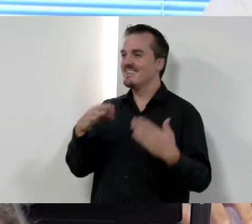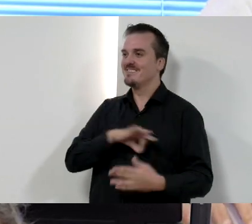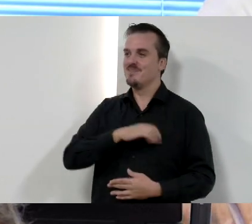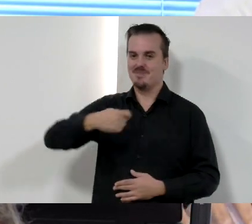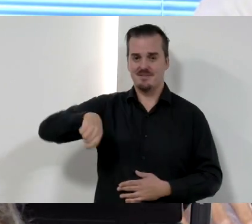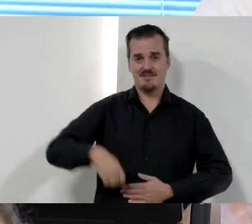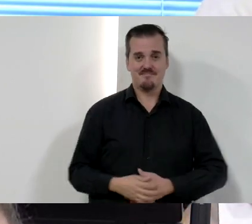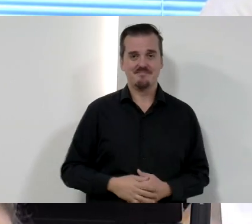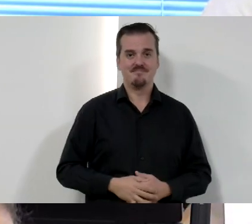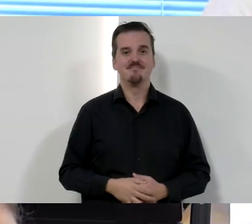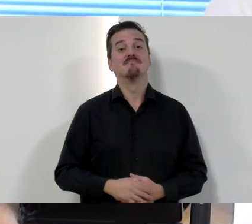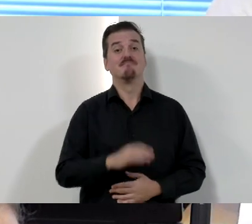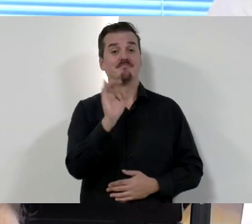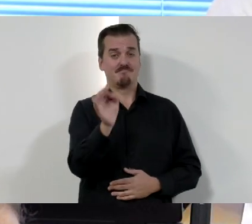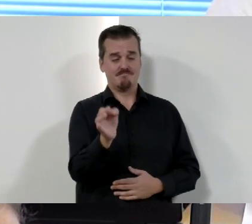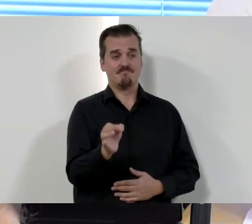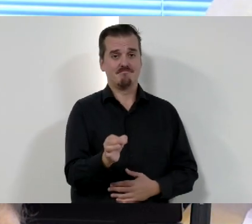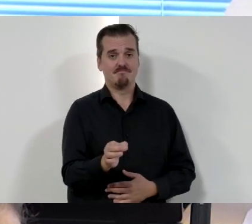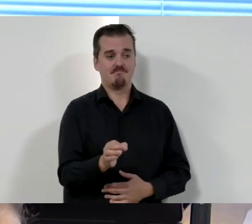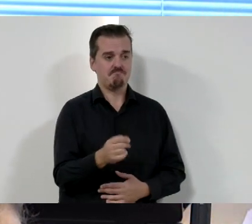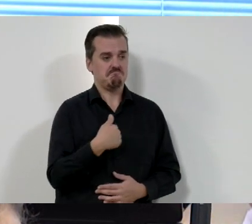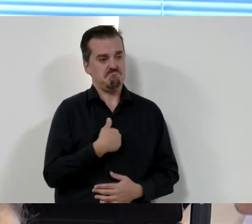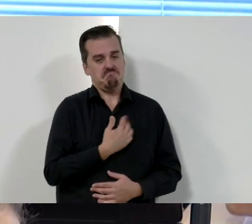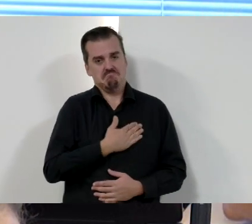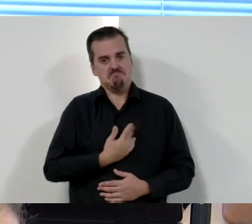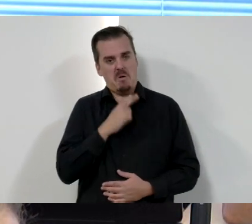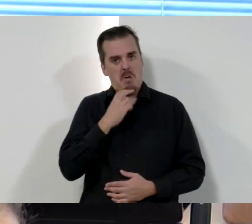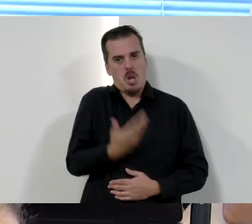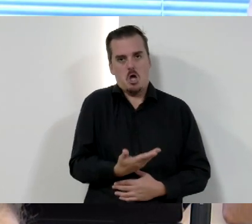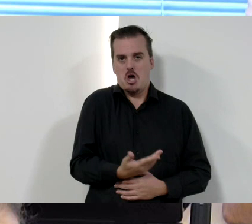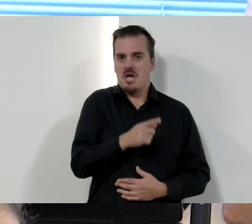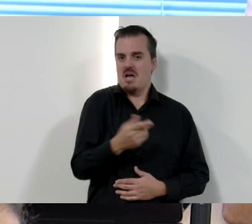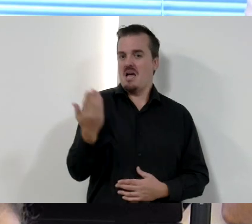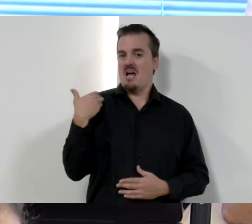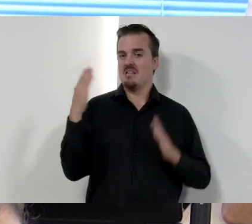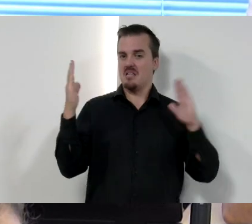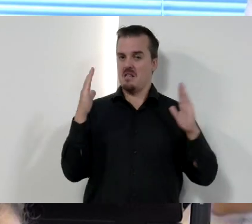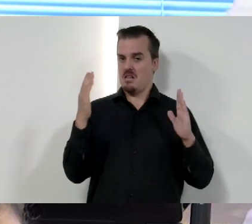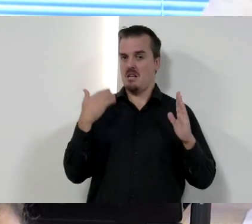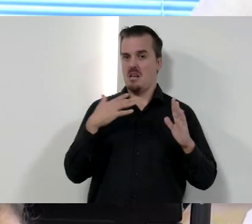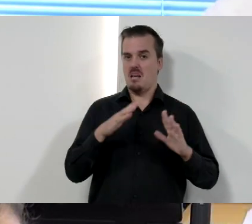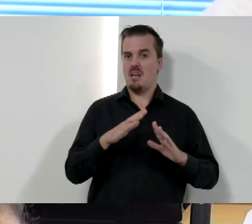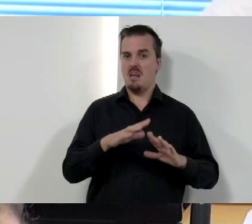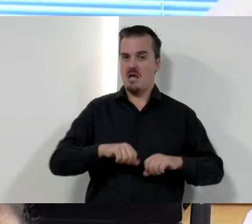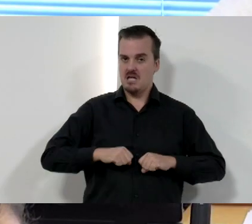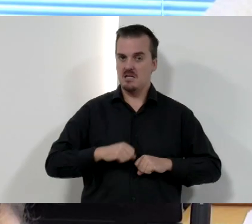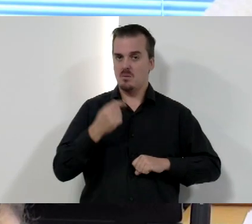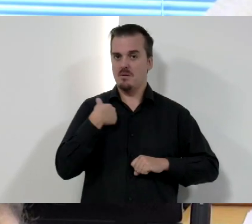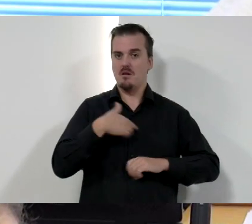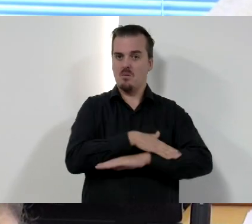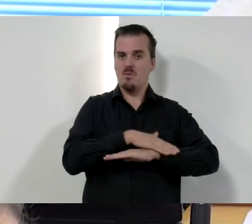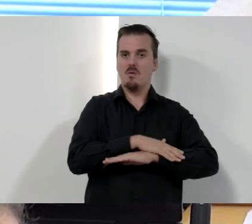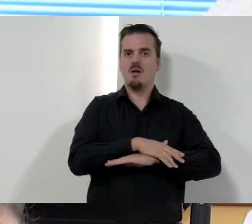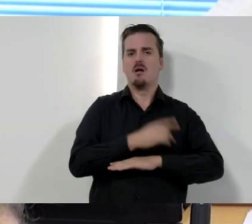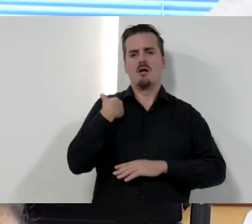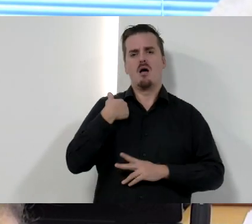Es cierto, y quiero ponerlo en valor, que en la pasada legislatura se hizo una modificación de las ordenanzas fiscales